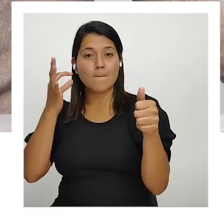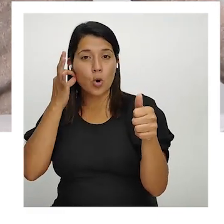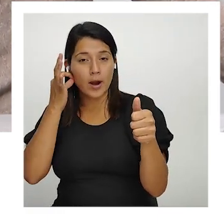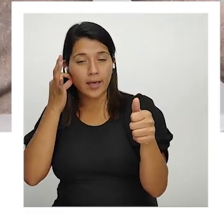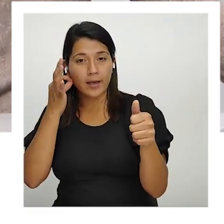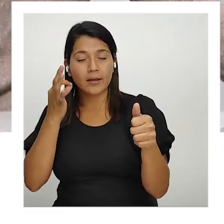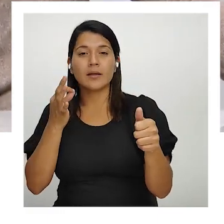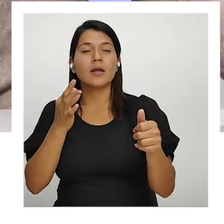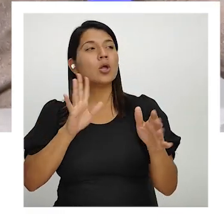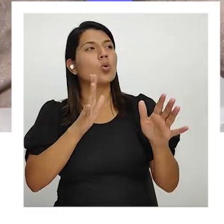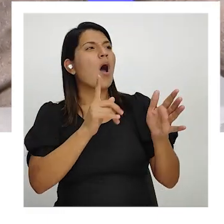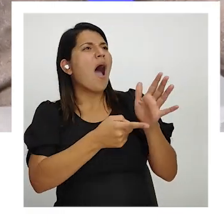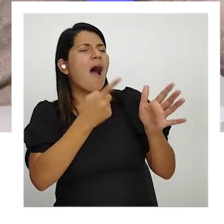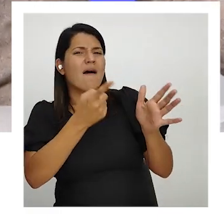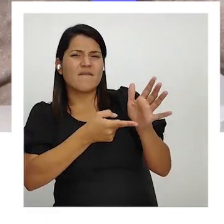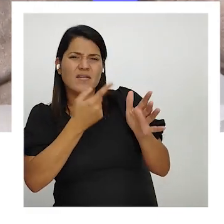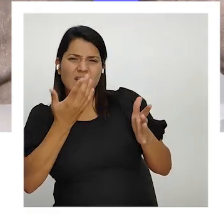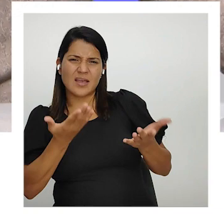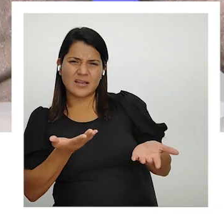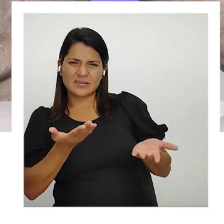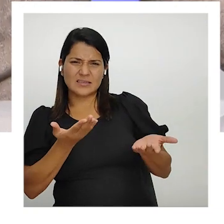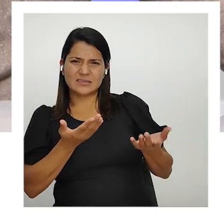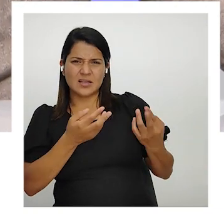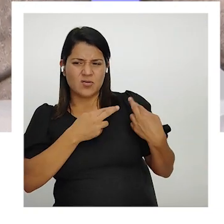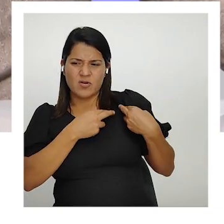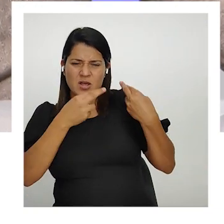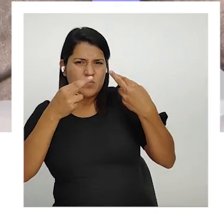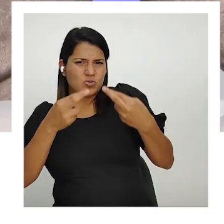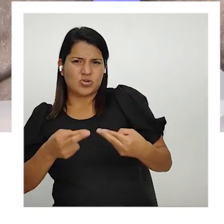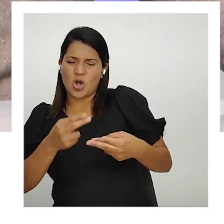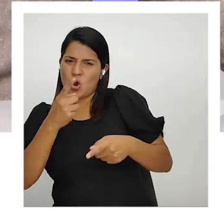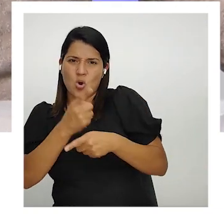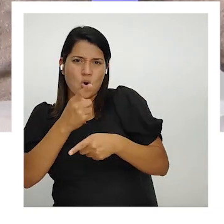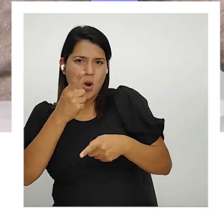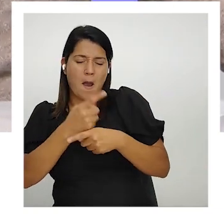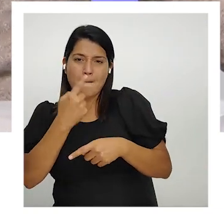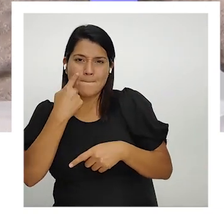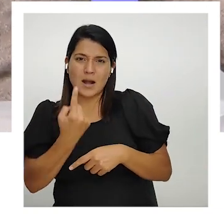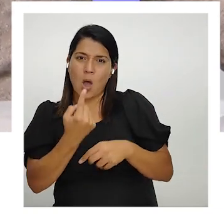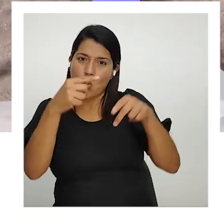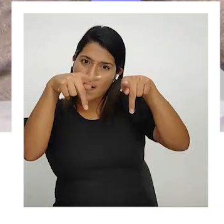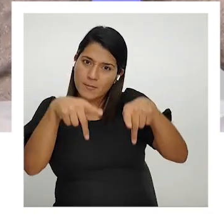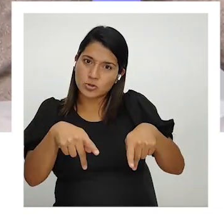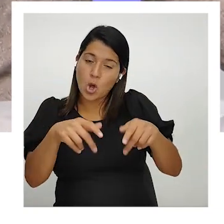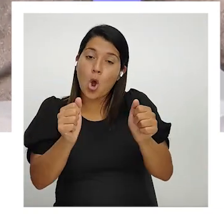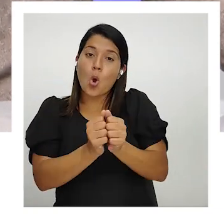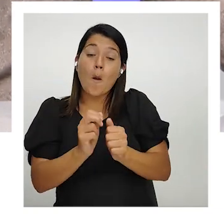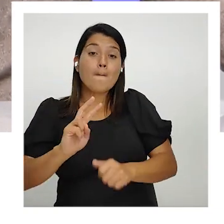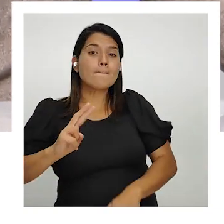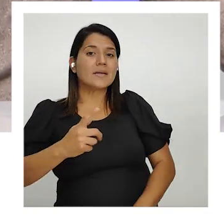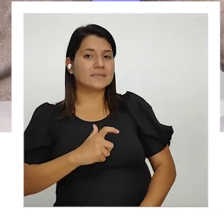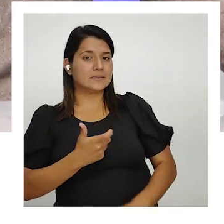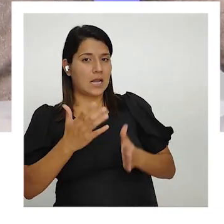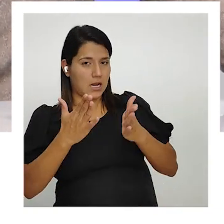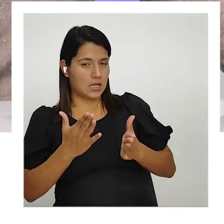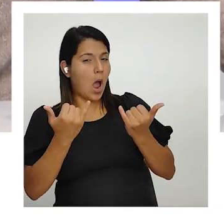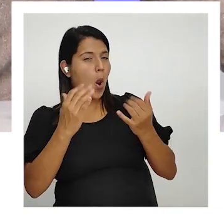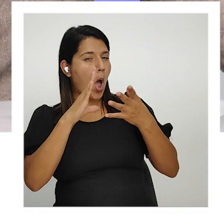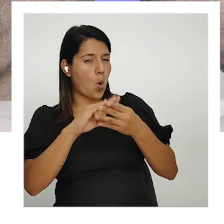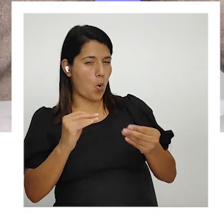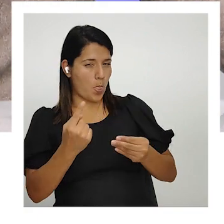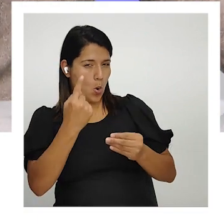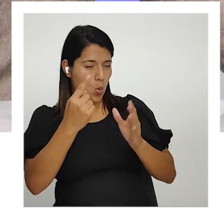competencias ridículamente inadecuadas para una persona que tiene un cargo de vicealcalde. Le voy a contar un caso.